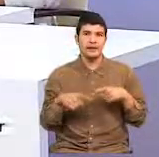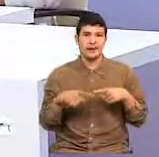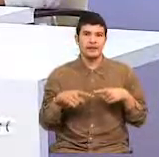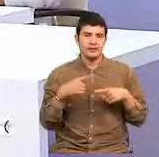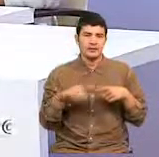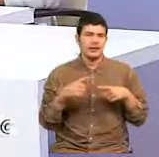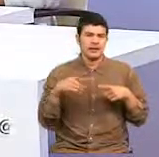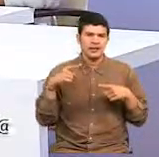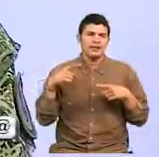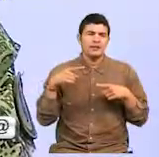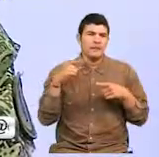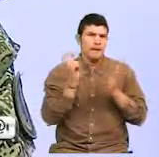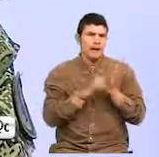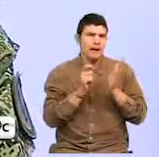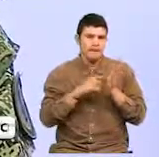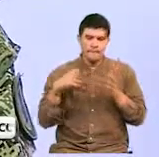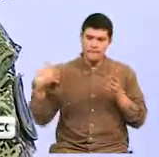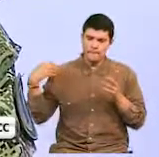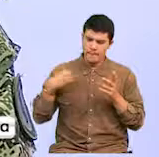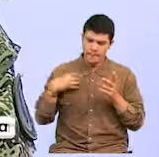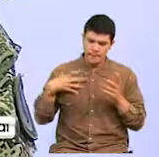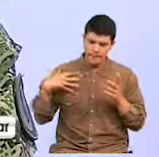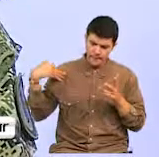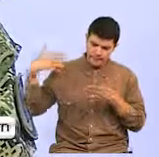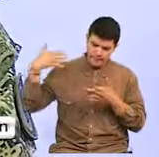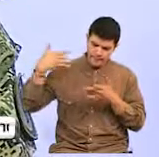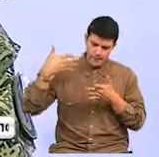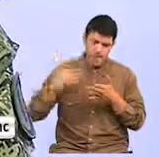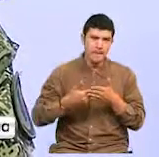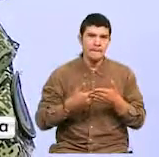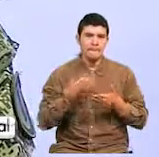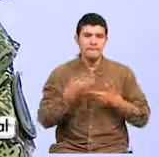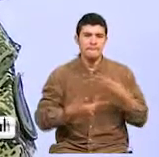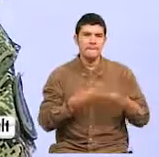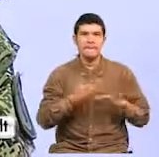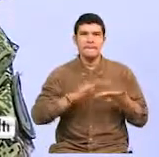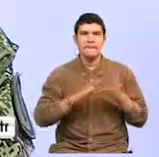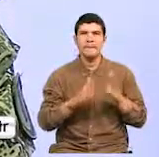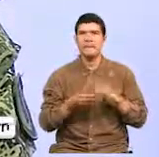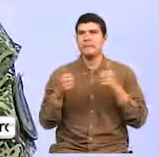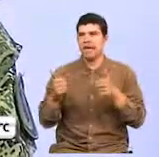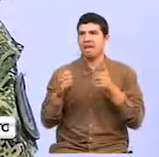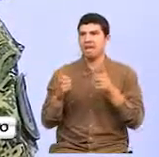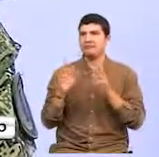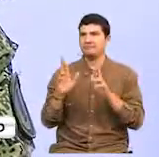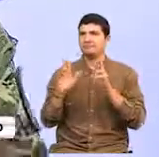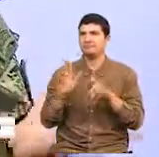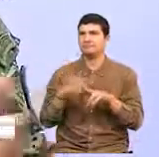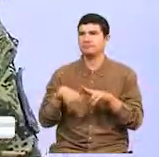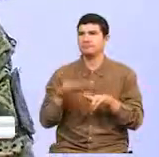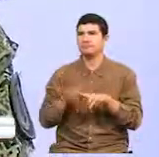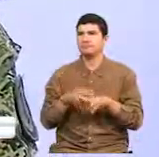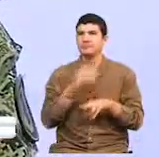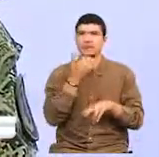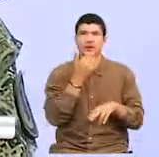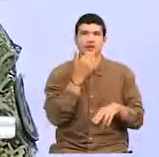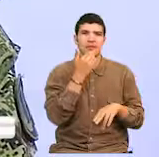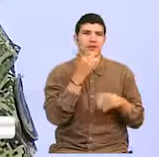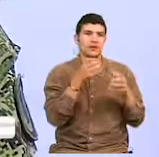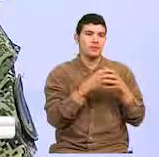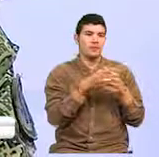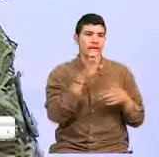de su historia muchos procesos de paz que han salido bien, satisfactorio. Hablemos del EPL.